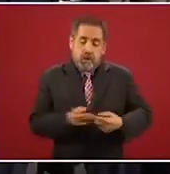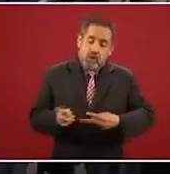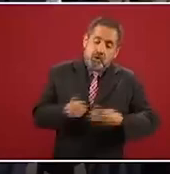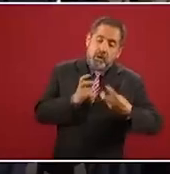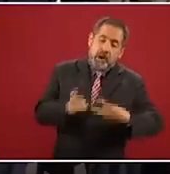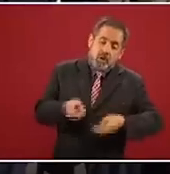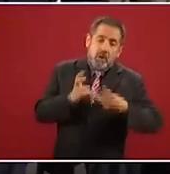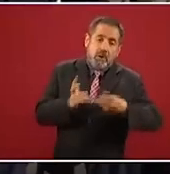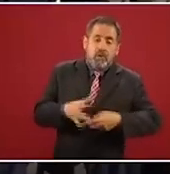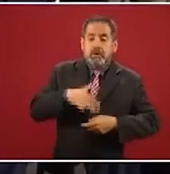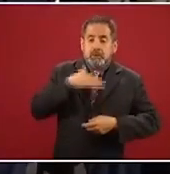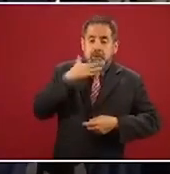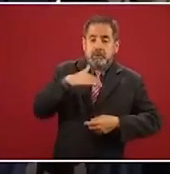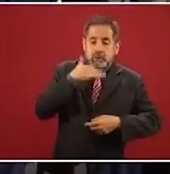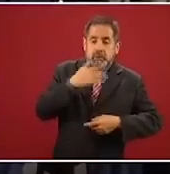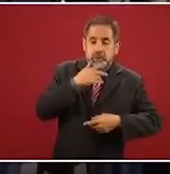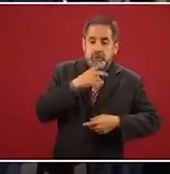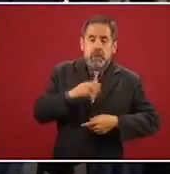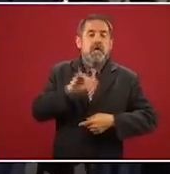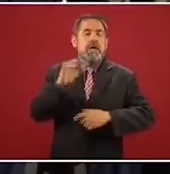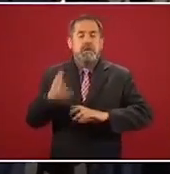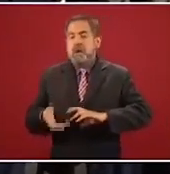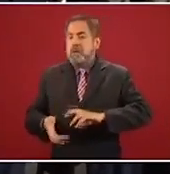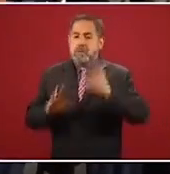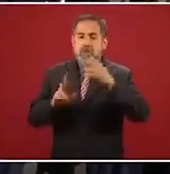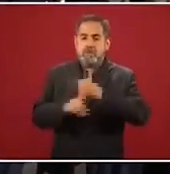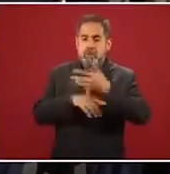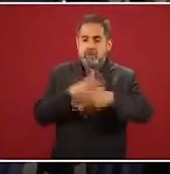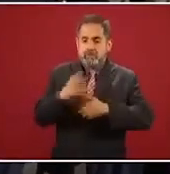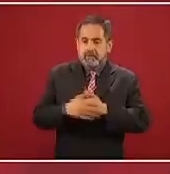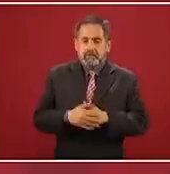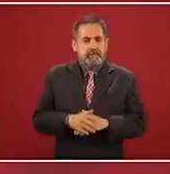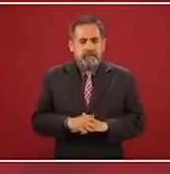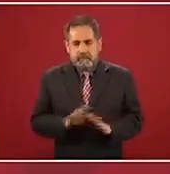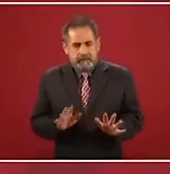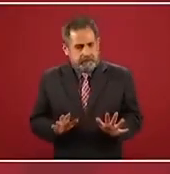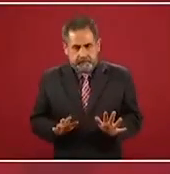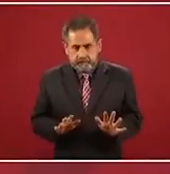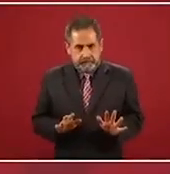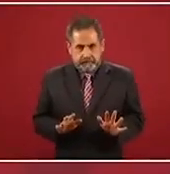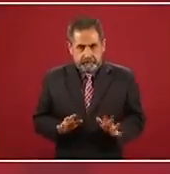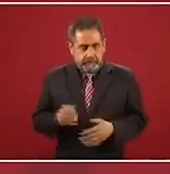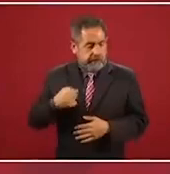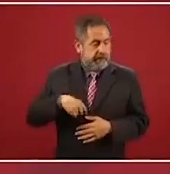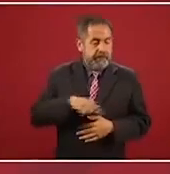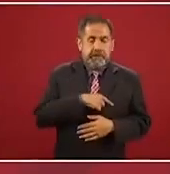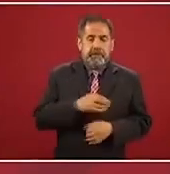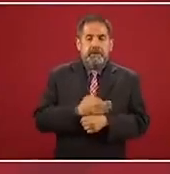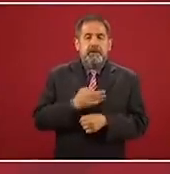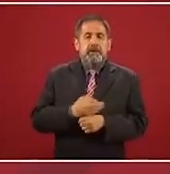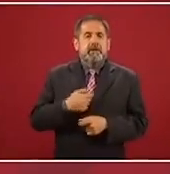corrupción. Entonces, ¿qué estamos haciendo?